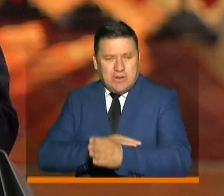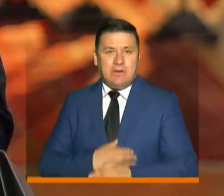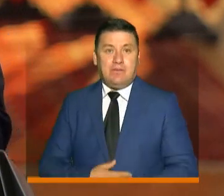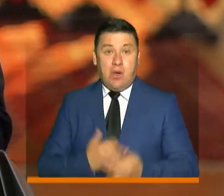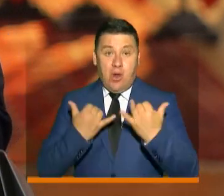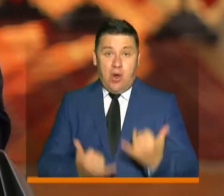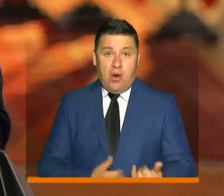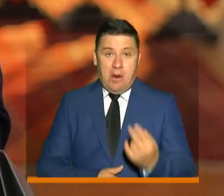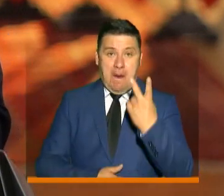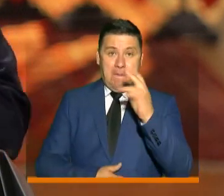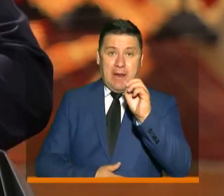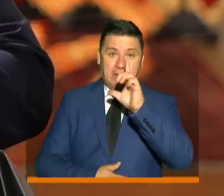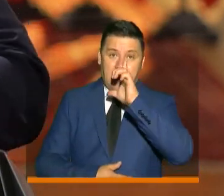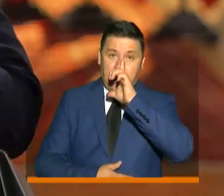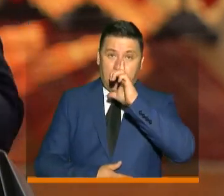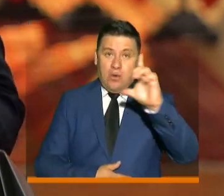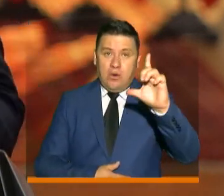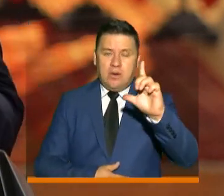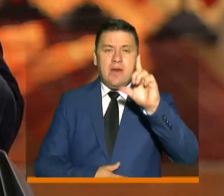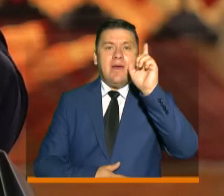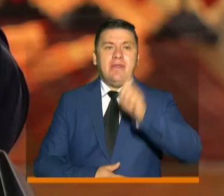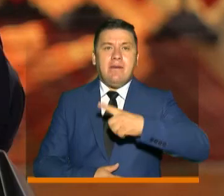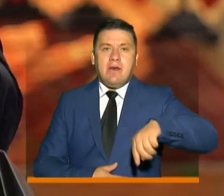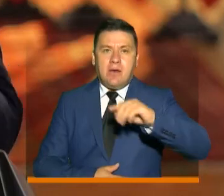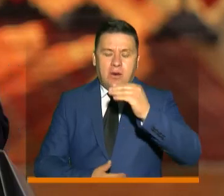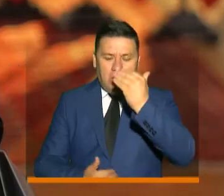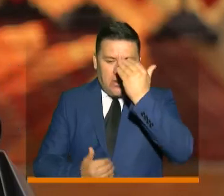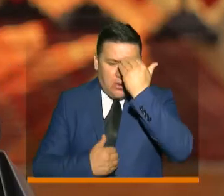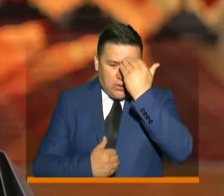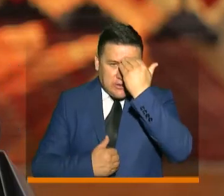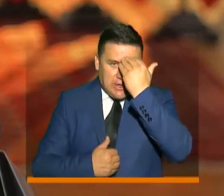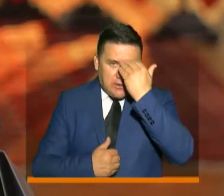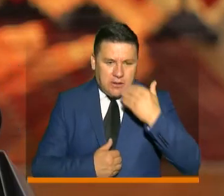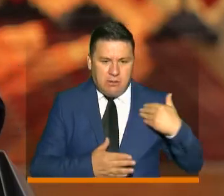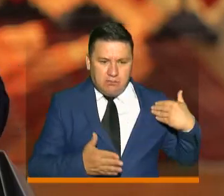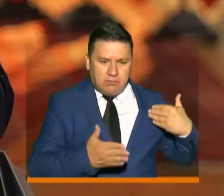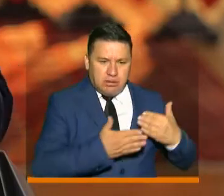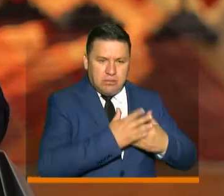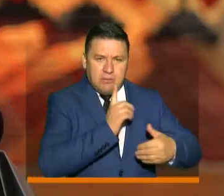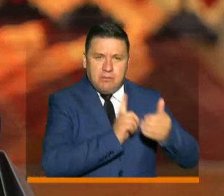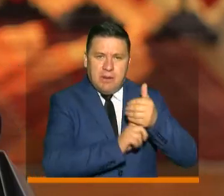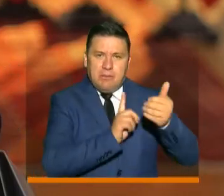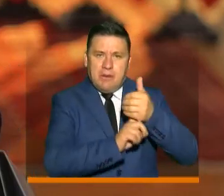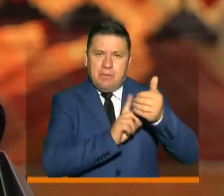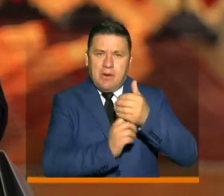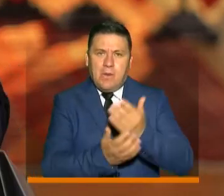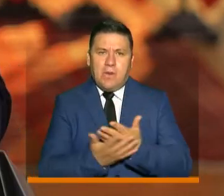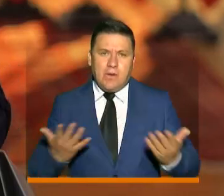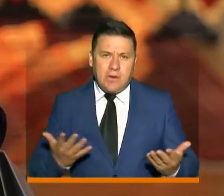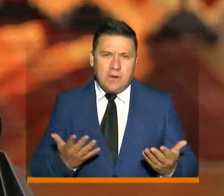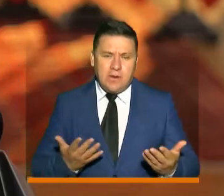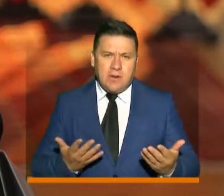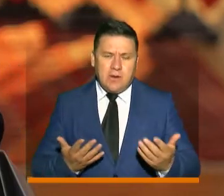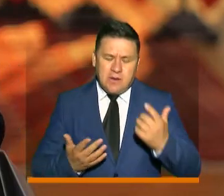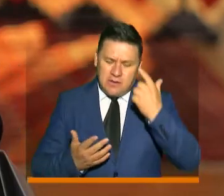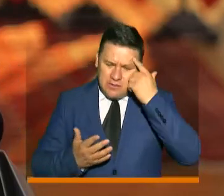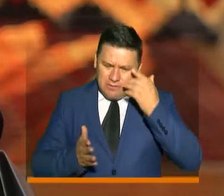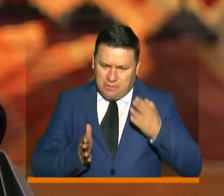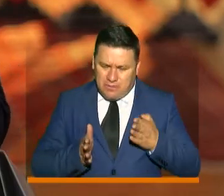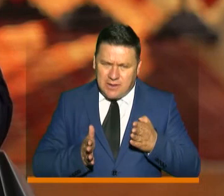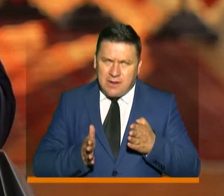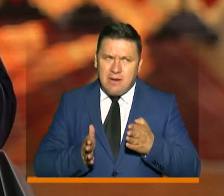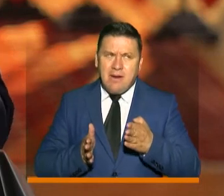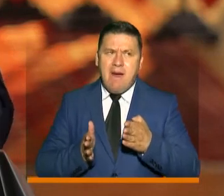20 de julio tenemos que ser conscientes de lo que hemos logrado y además de cómo transitaremos